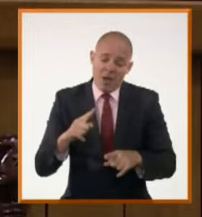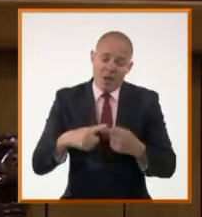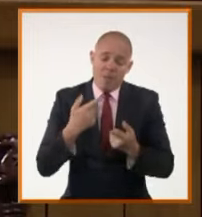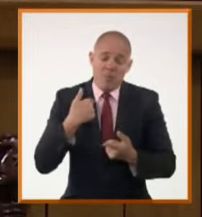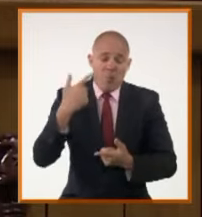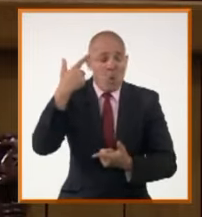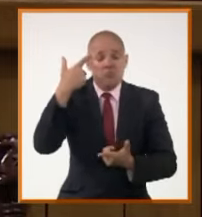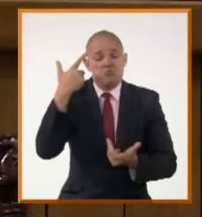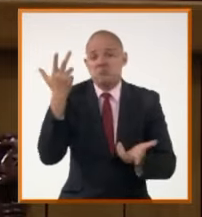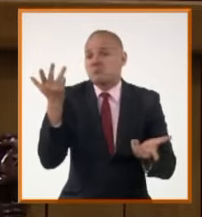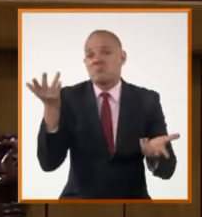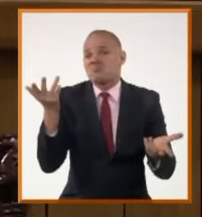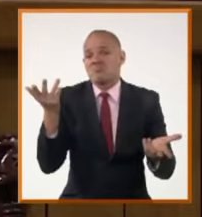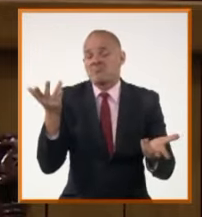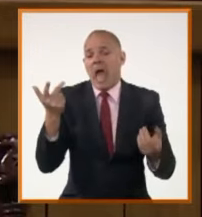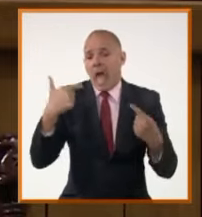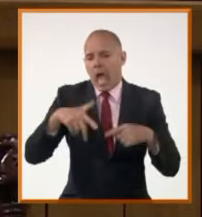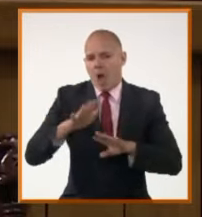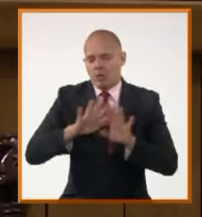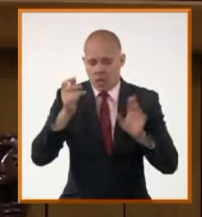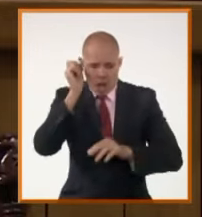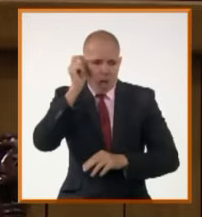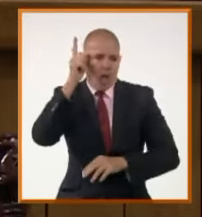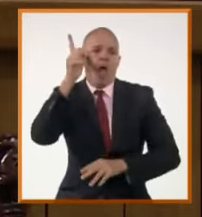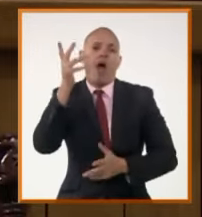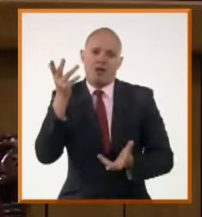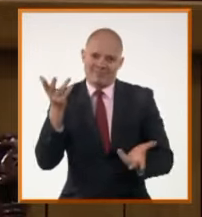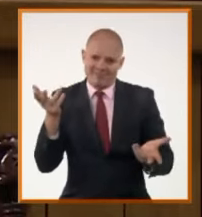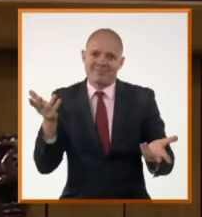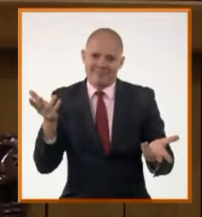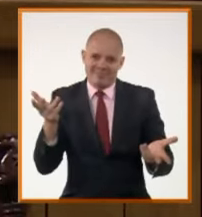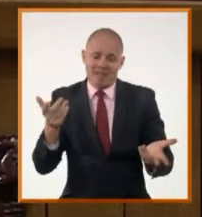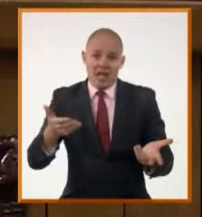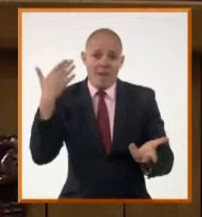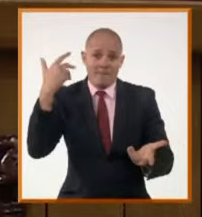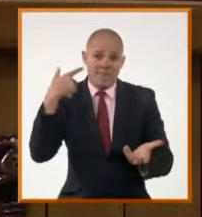sea, no acotaron determinadas cosas que había que acotar.